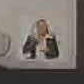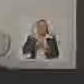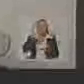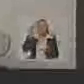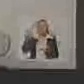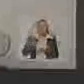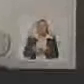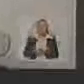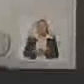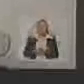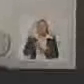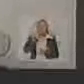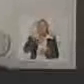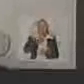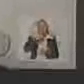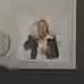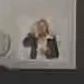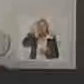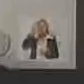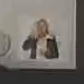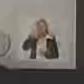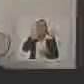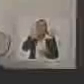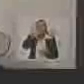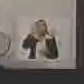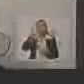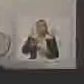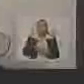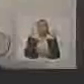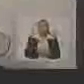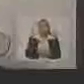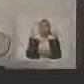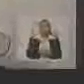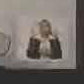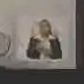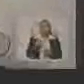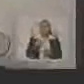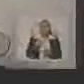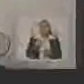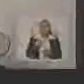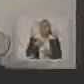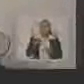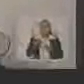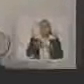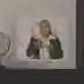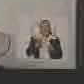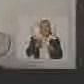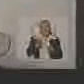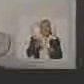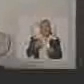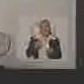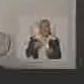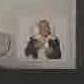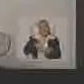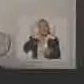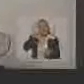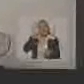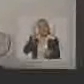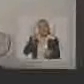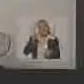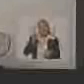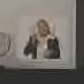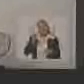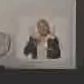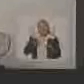gracias. Vecina, vecino, quiero decirte que una servidora, Dinora Pizano, soy la más experimentada, la que